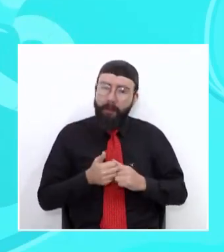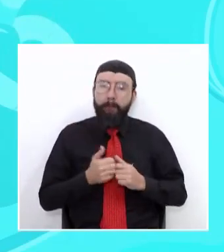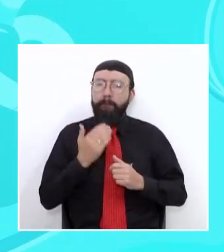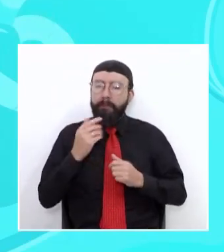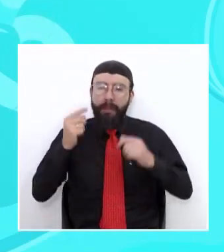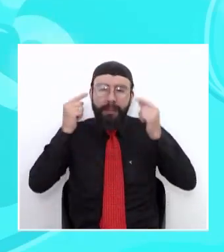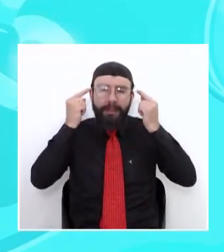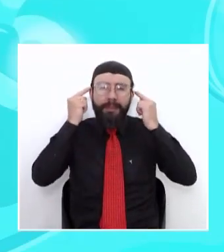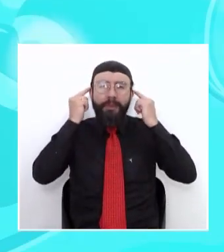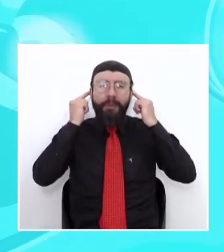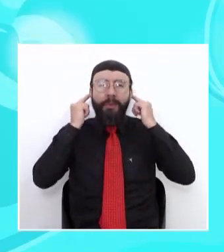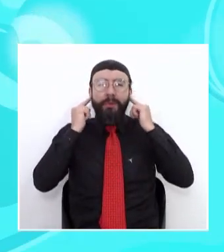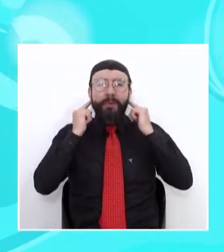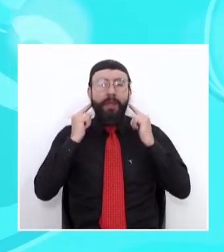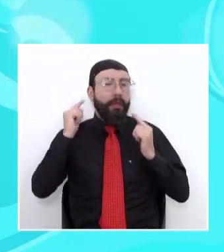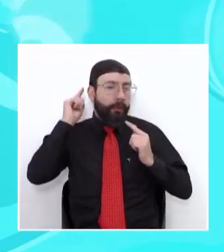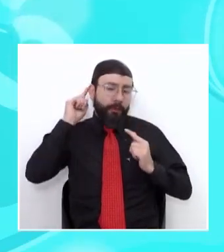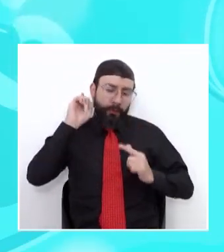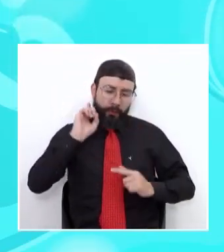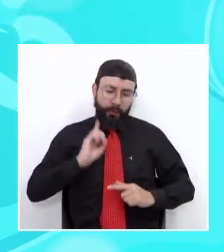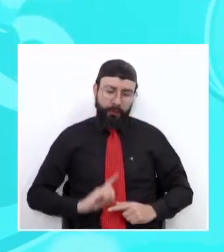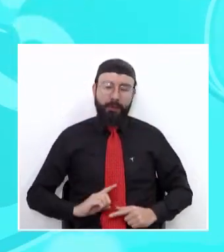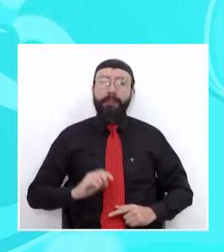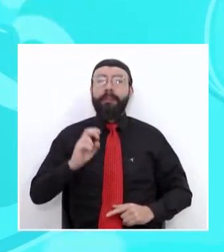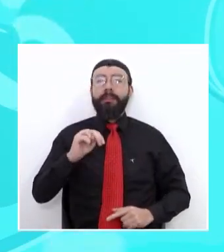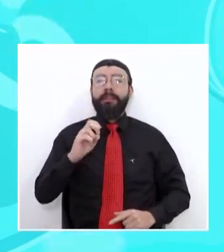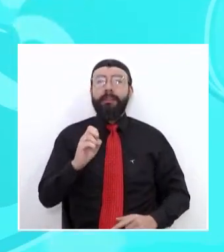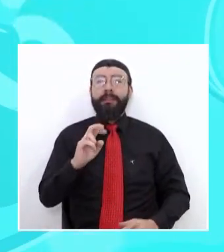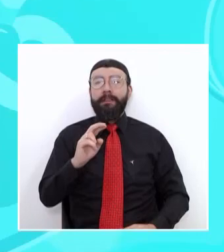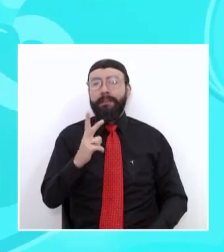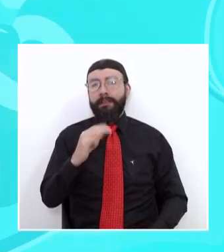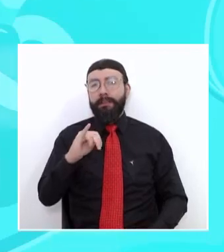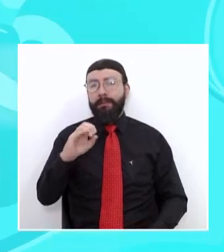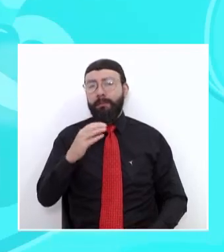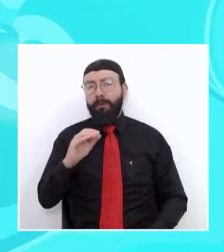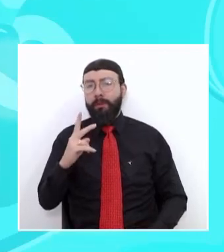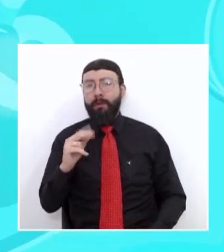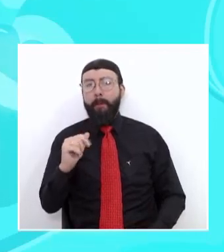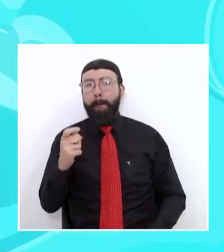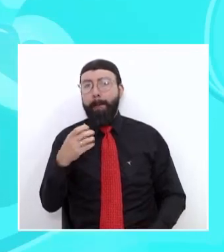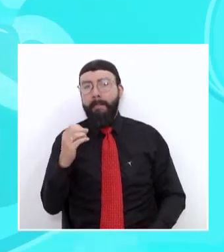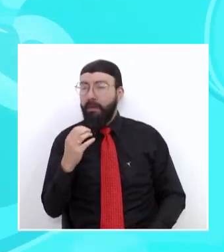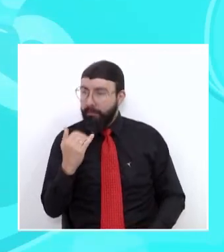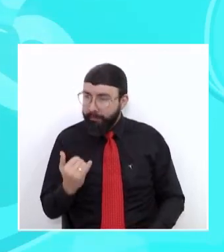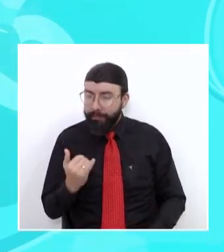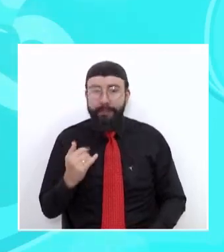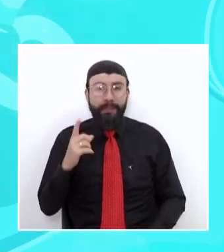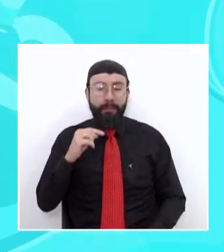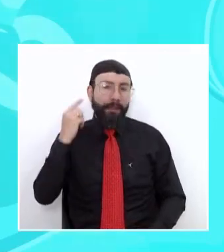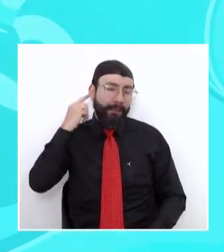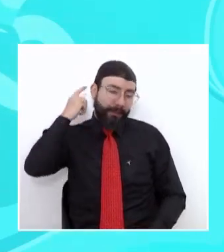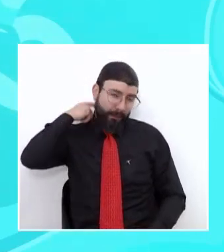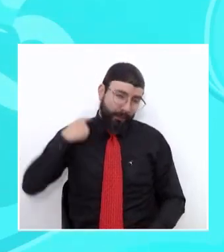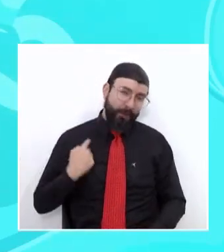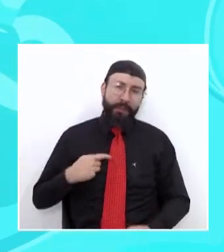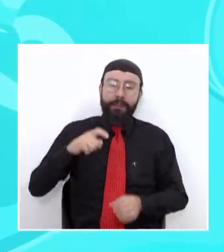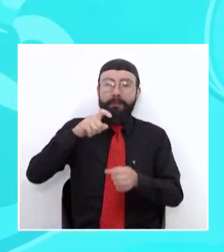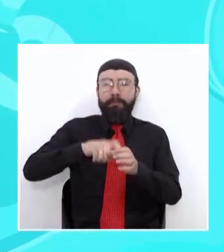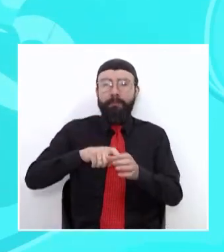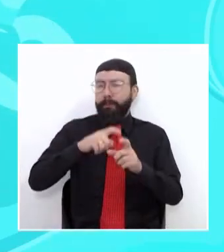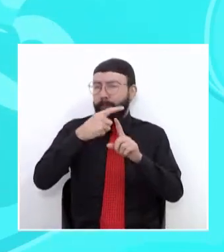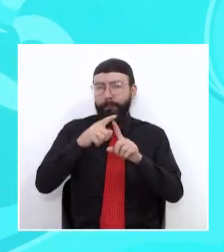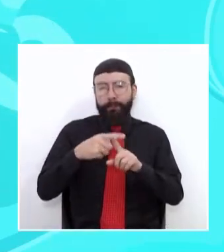asocia mucho al nervio vago, también al onceavo par craneal, que es el espinal, y bueno, y otros